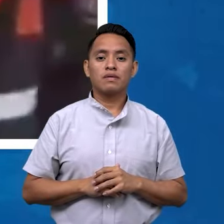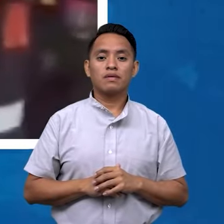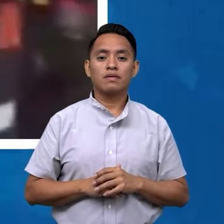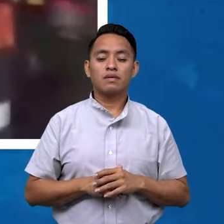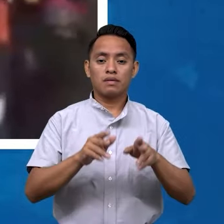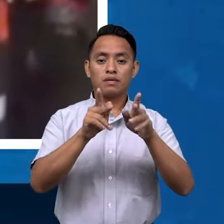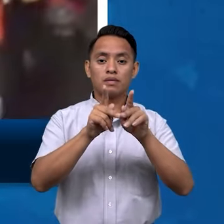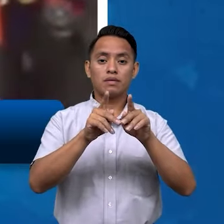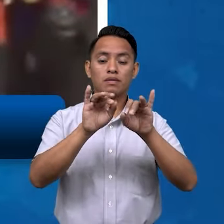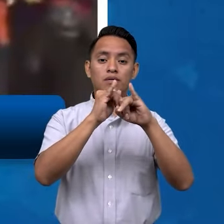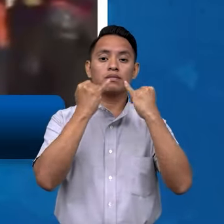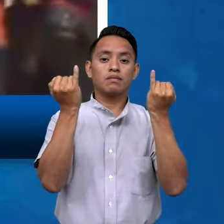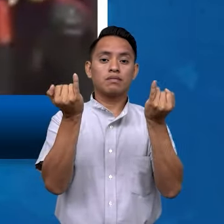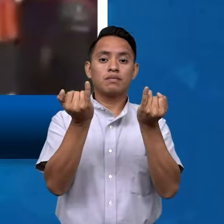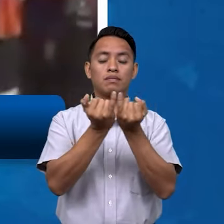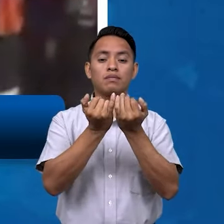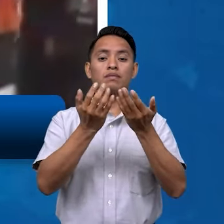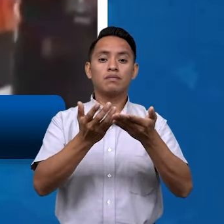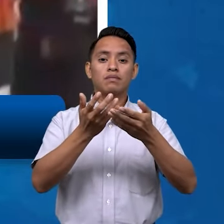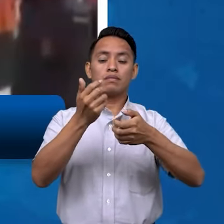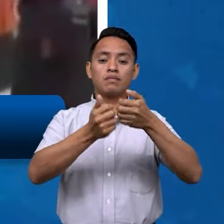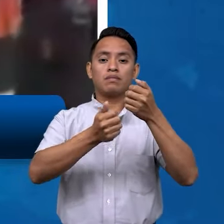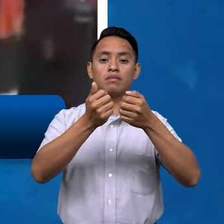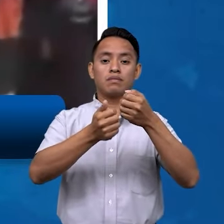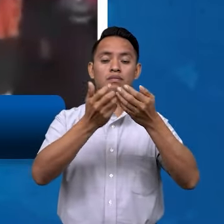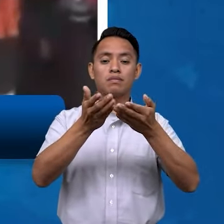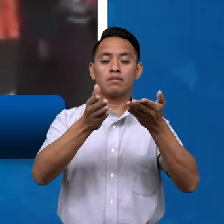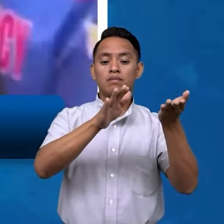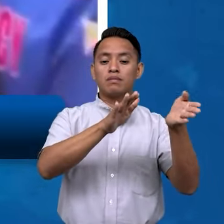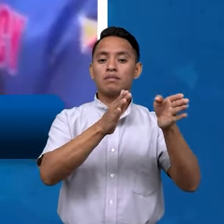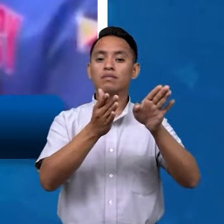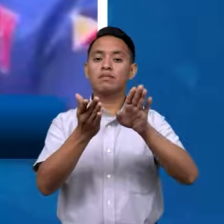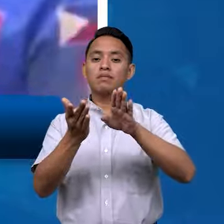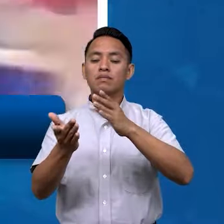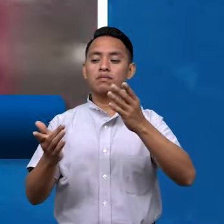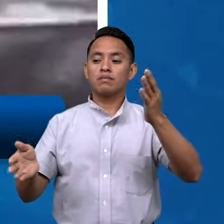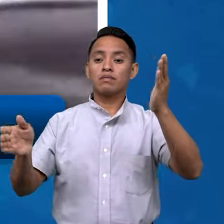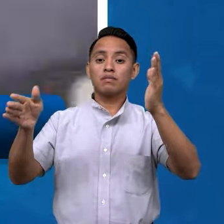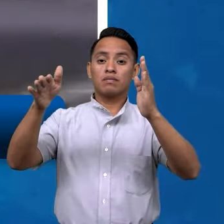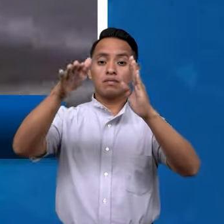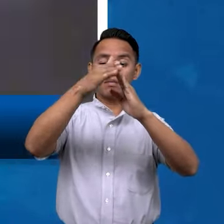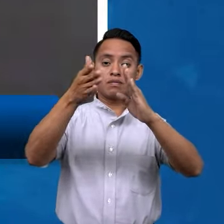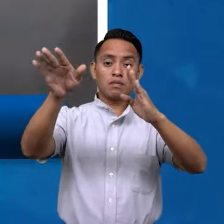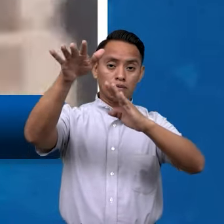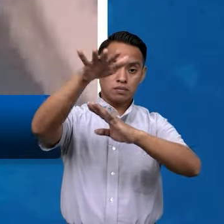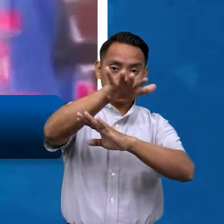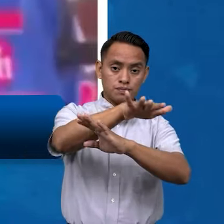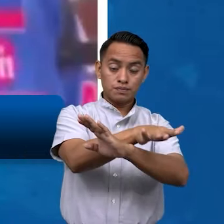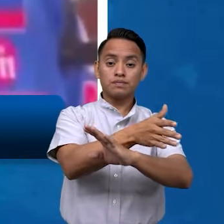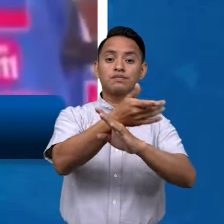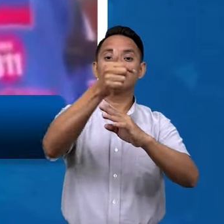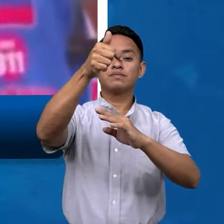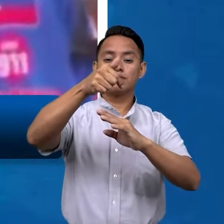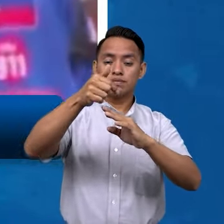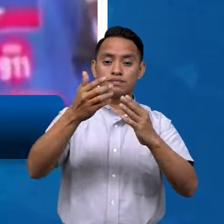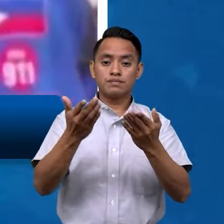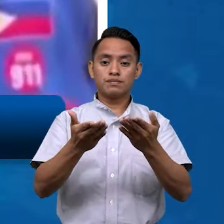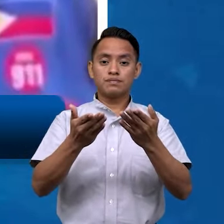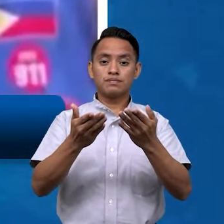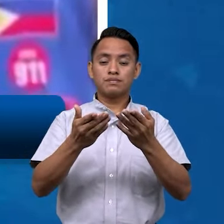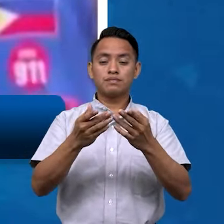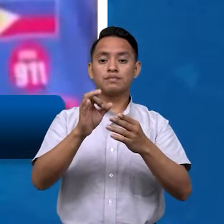En el plano internacional, la cifra de muertos por el deslizamiento de tierra que tuvo lugar la semana pasada en la región de Davao de Oro, al